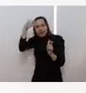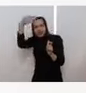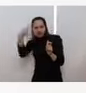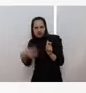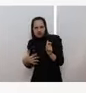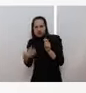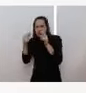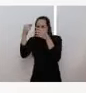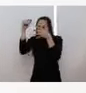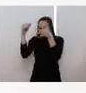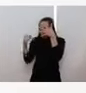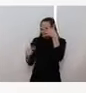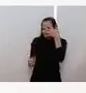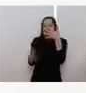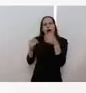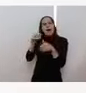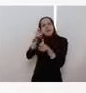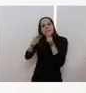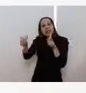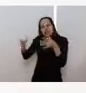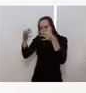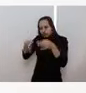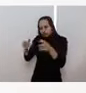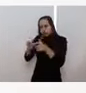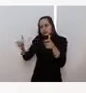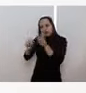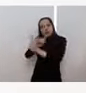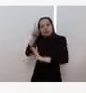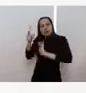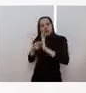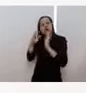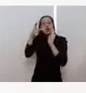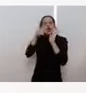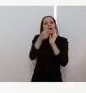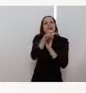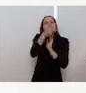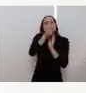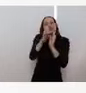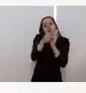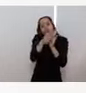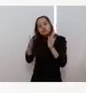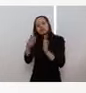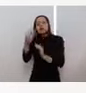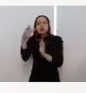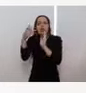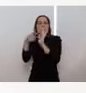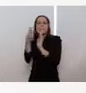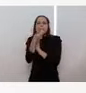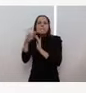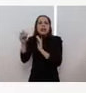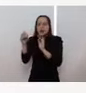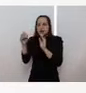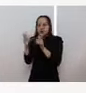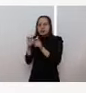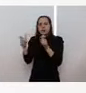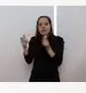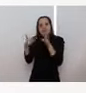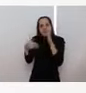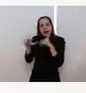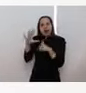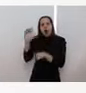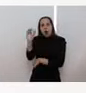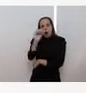y tenemos la población total en 2019 y 2020 y vamos a ver qué fue el volumen de población masculina es